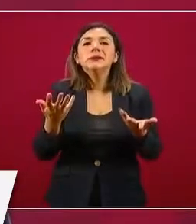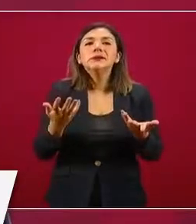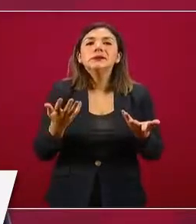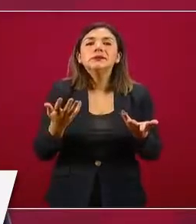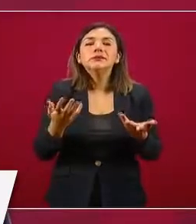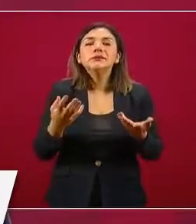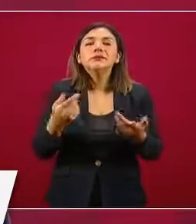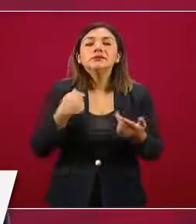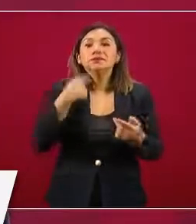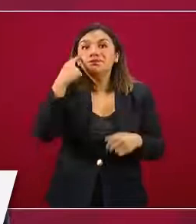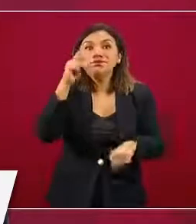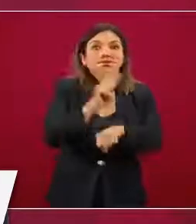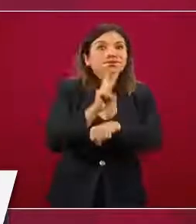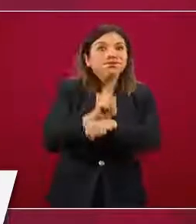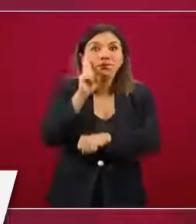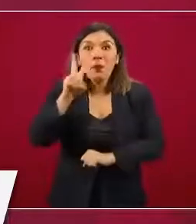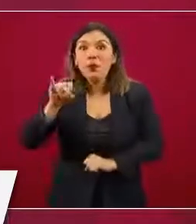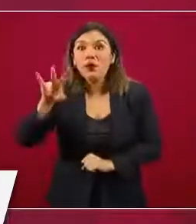a las vivas,